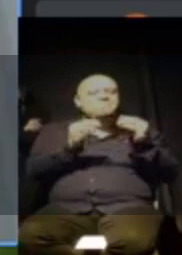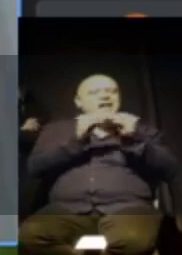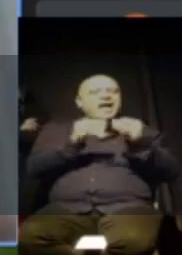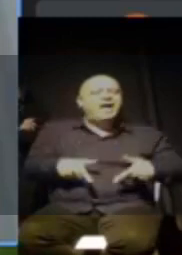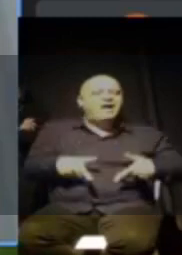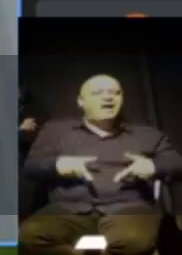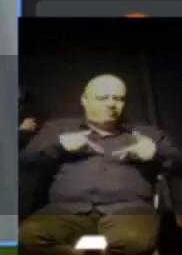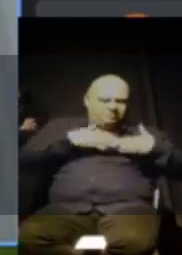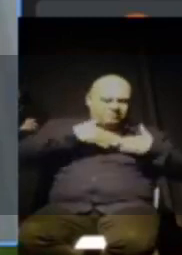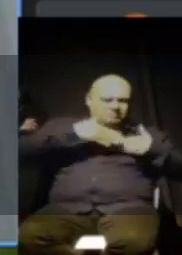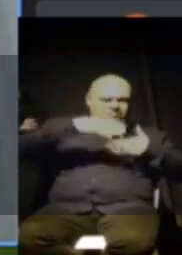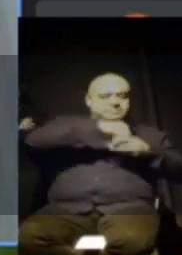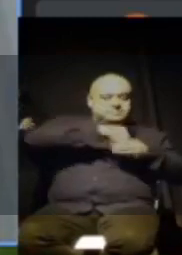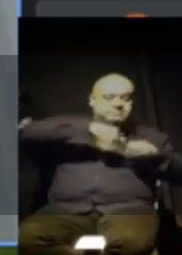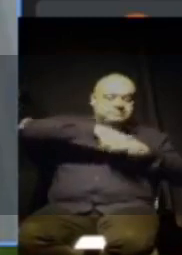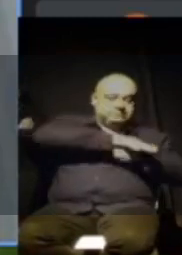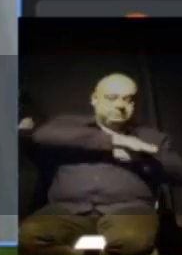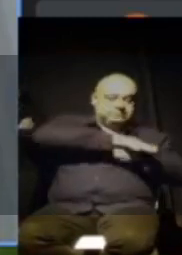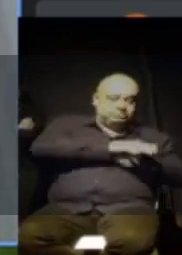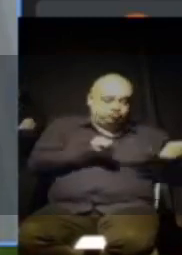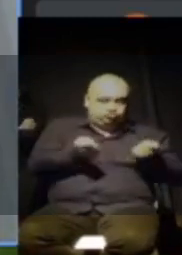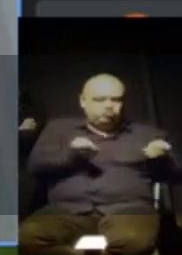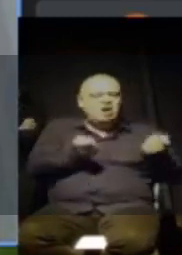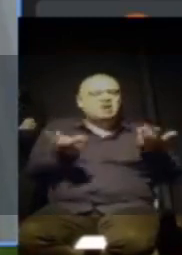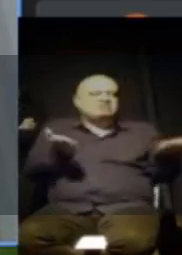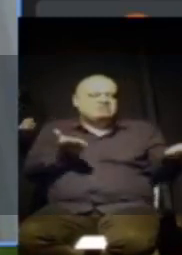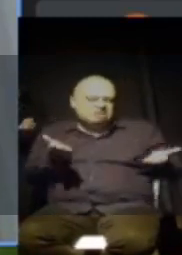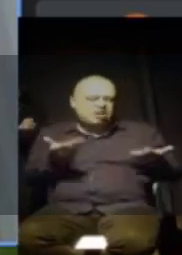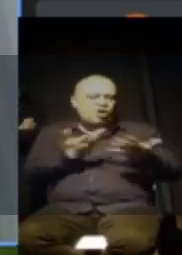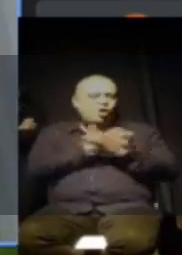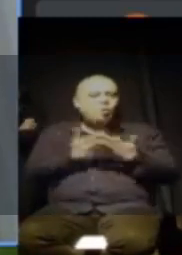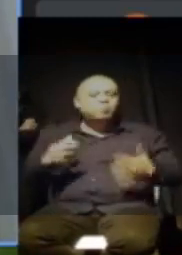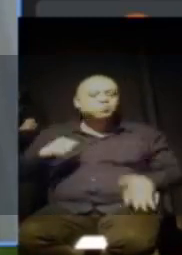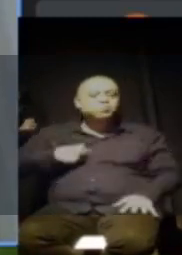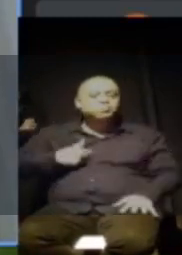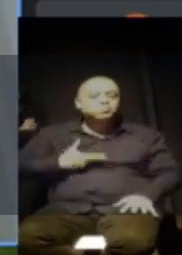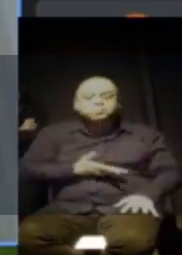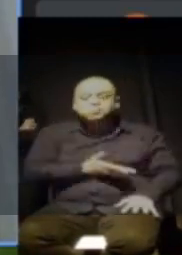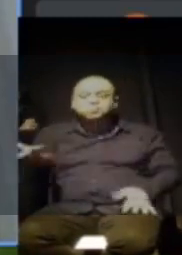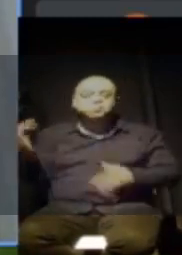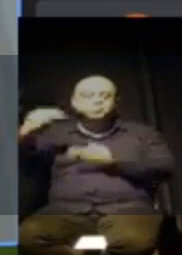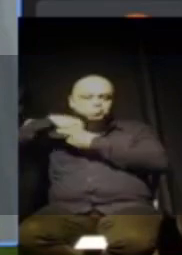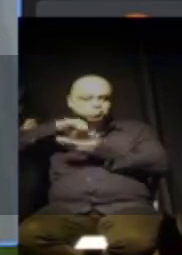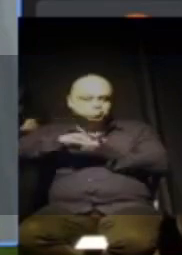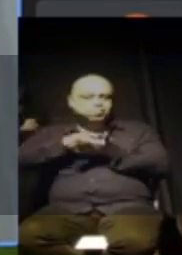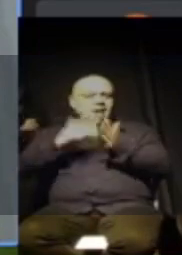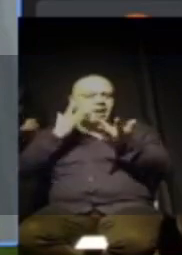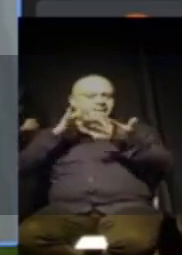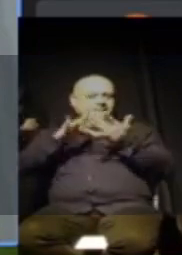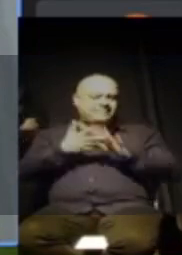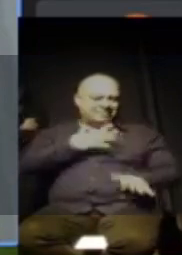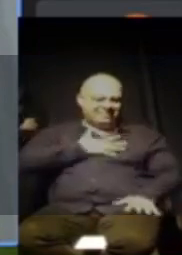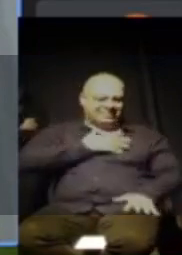reducción de la vida, tiempo, espacios, bienes, servicios y recursos centrada en la